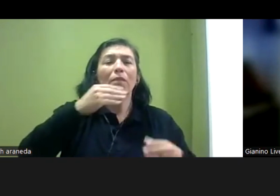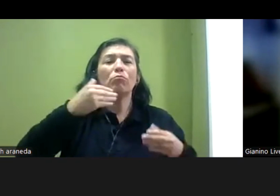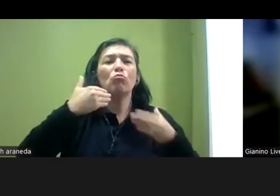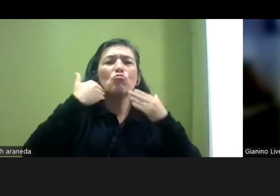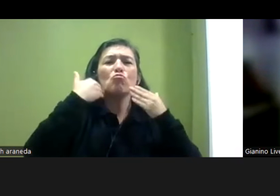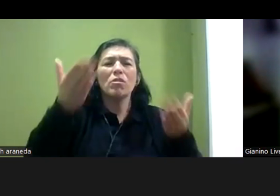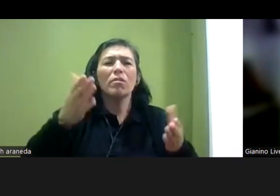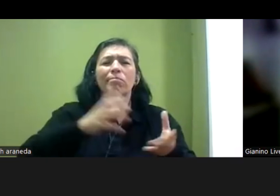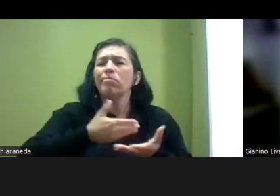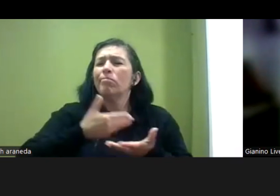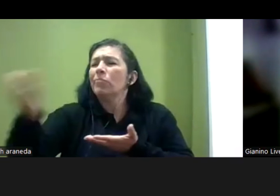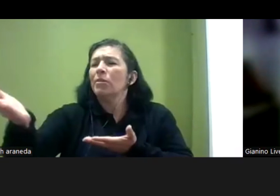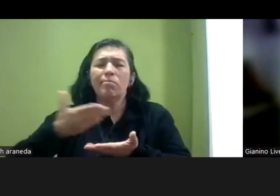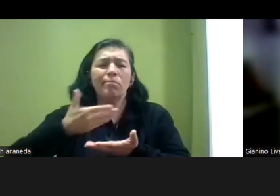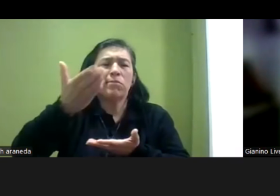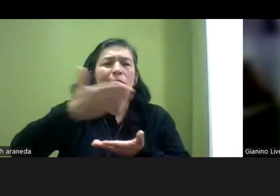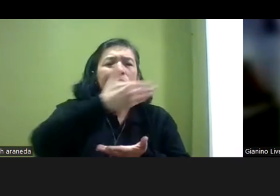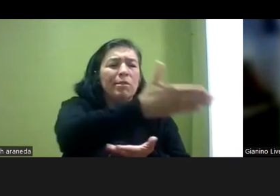uno pueda ofrendar